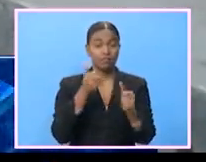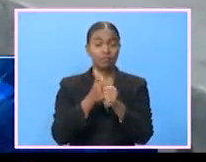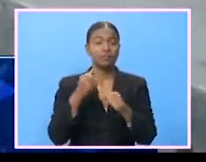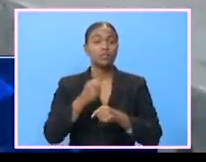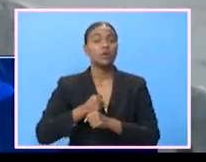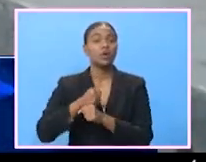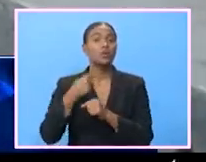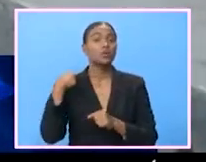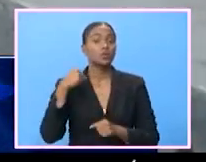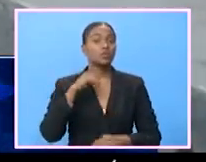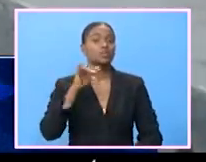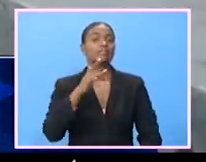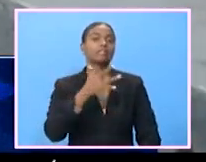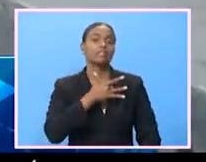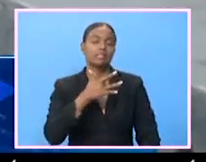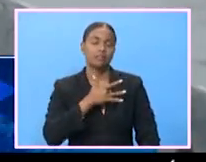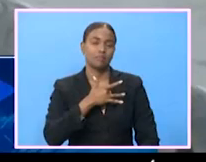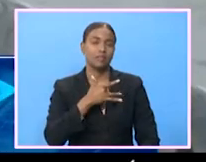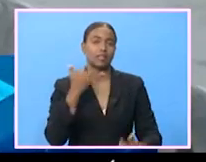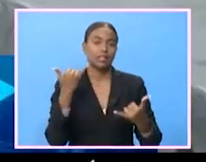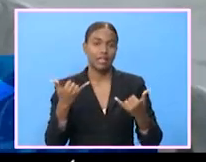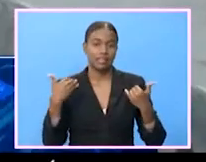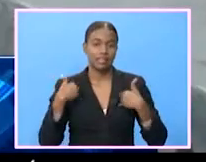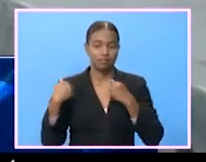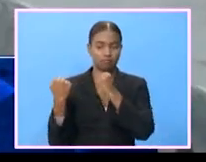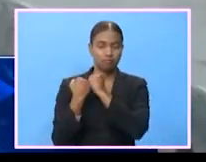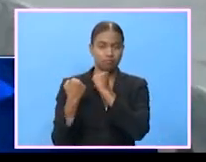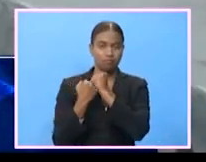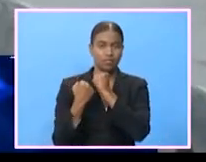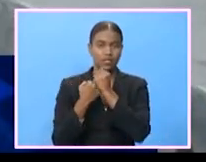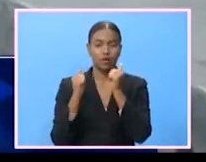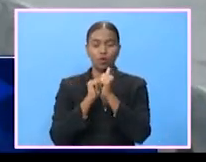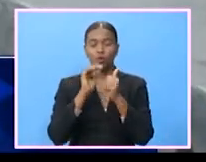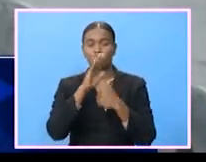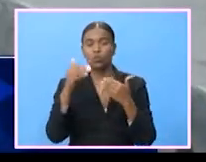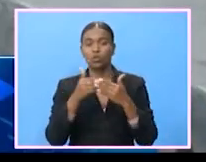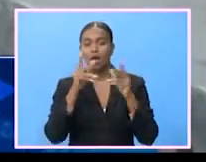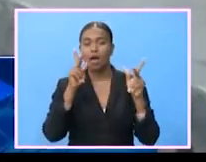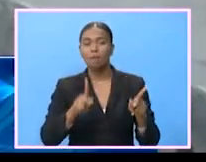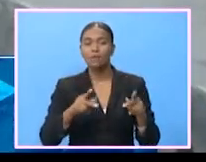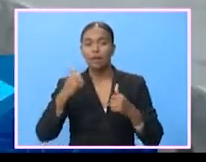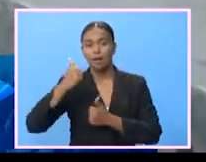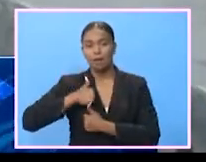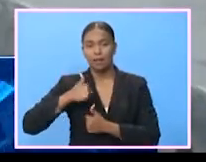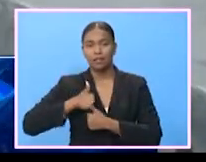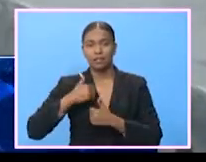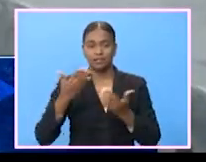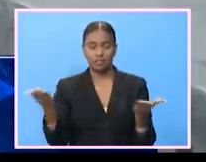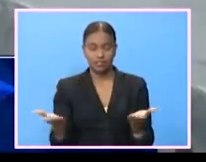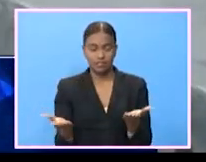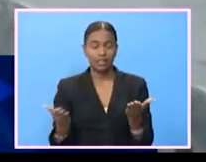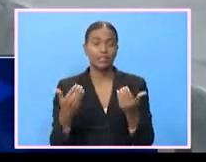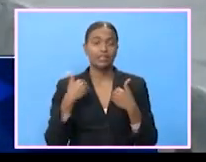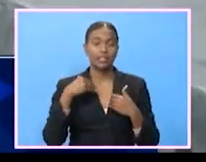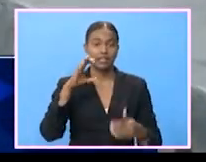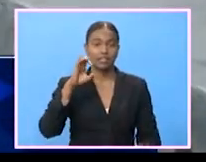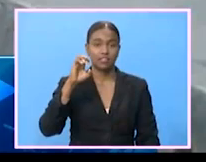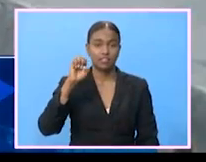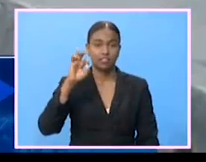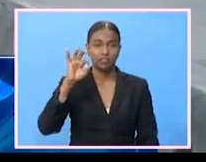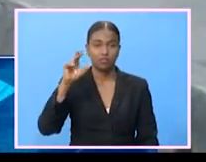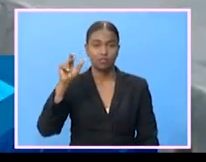la que nosotros sentimos, Estamos muy resguardados por todo el contingente militar. La gente de CESRON están acá, la